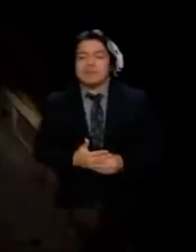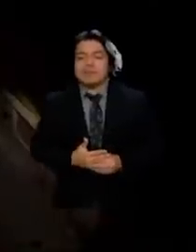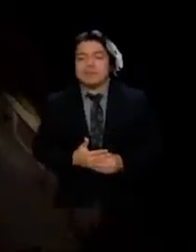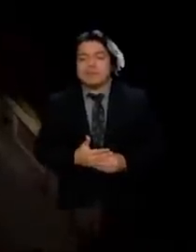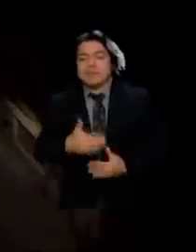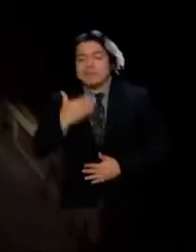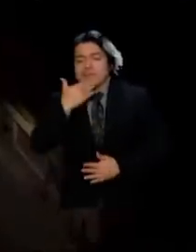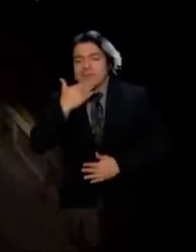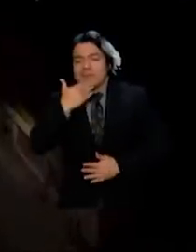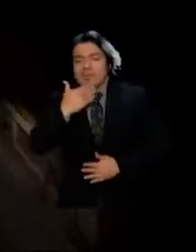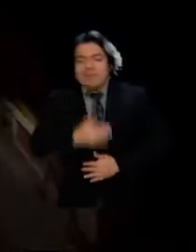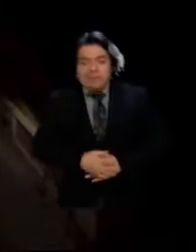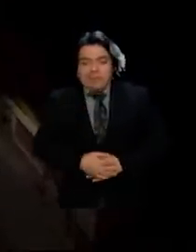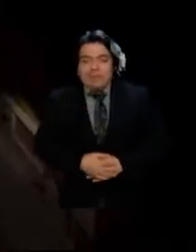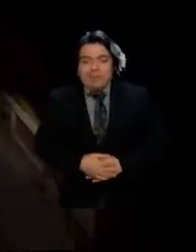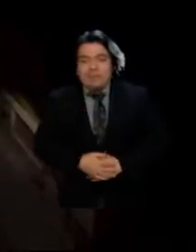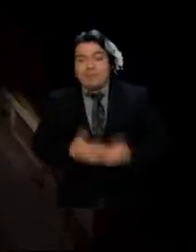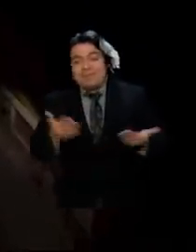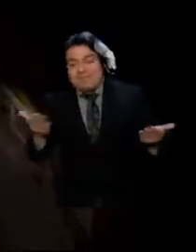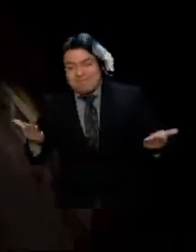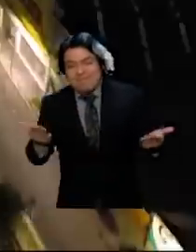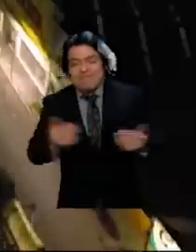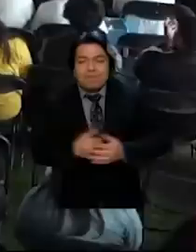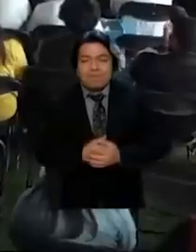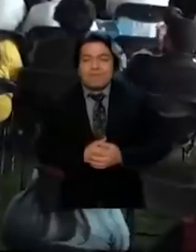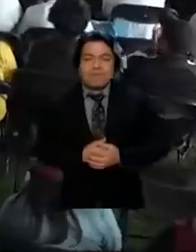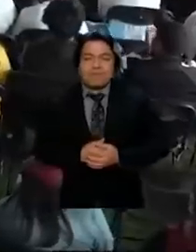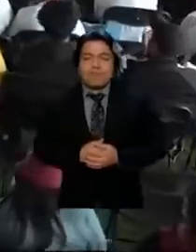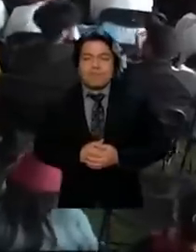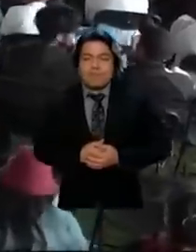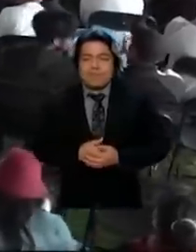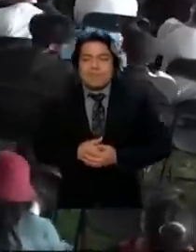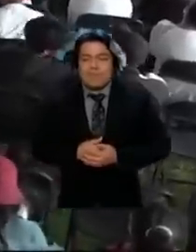La siguiente. Y bueno,